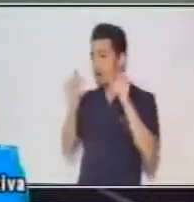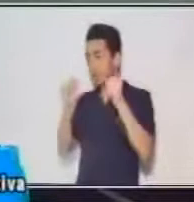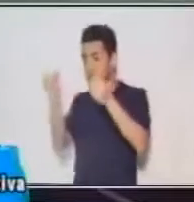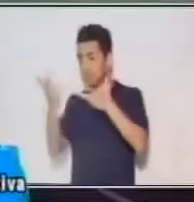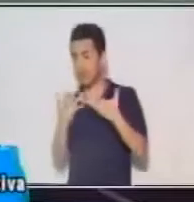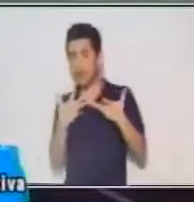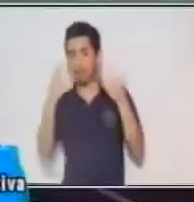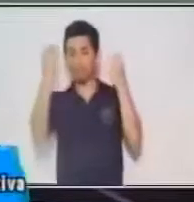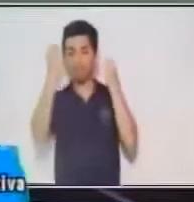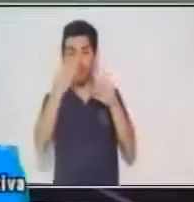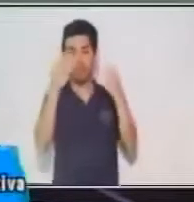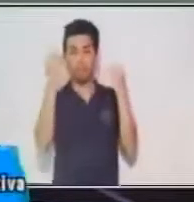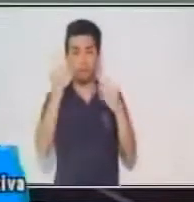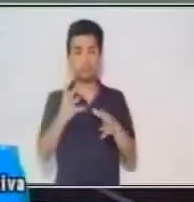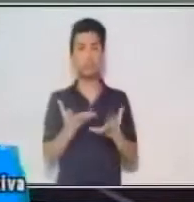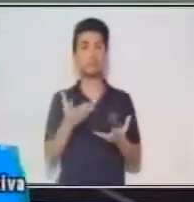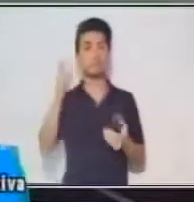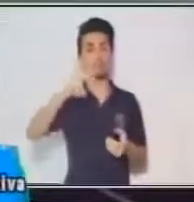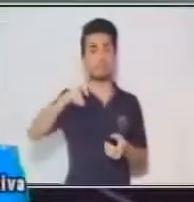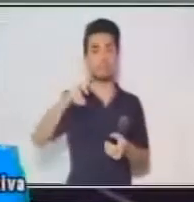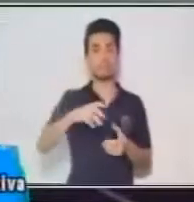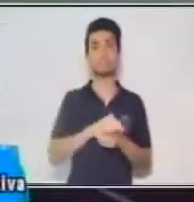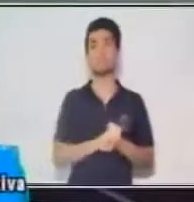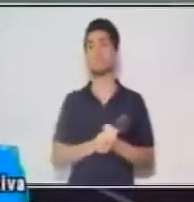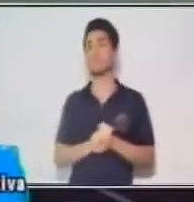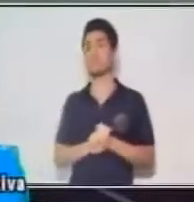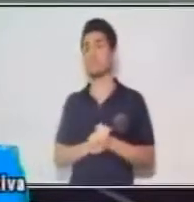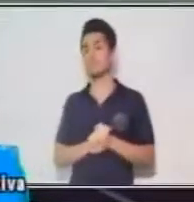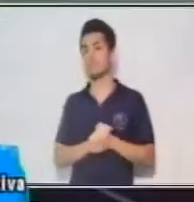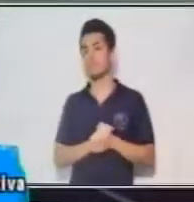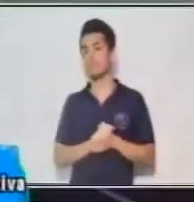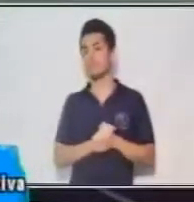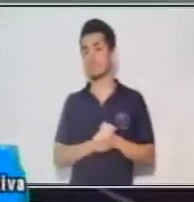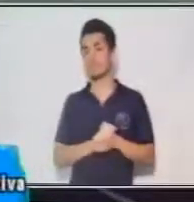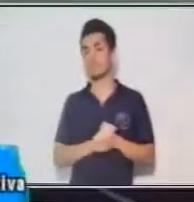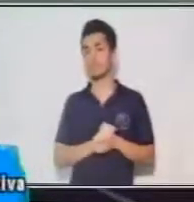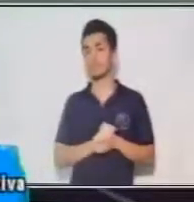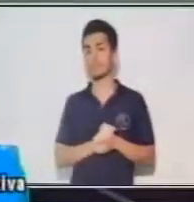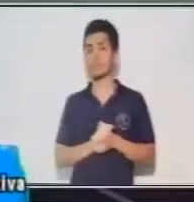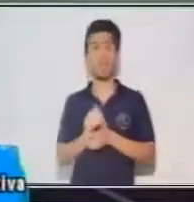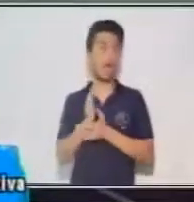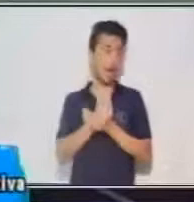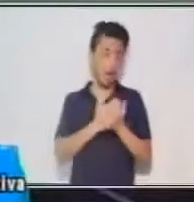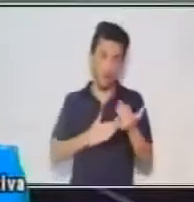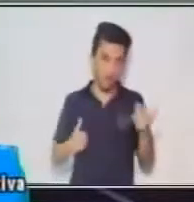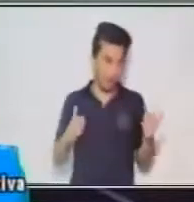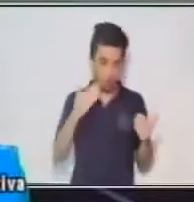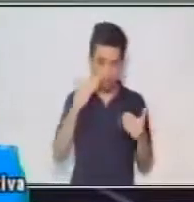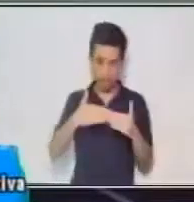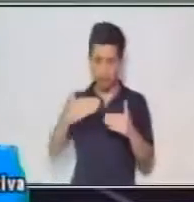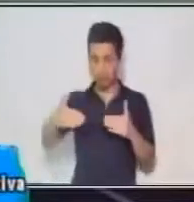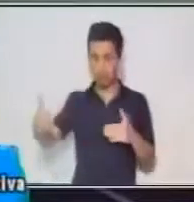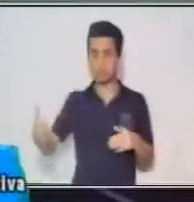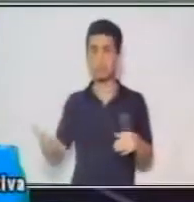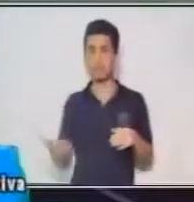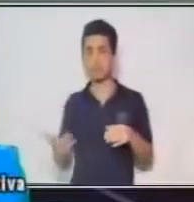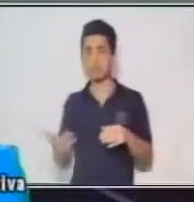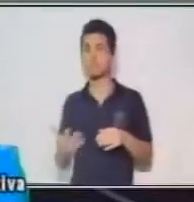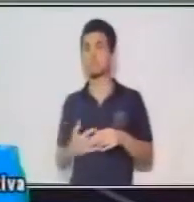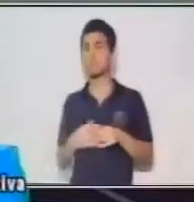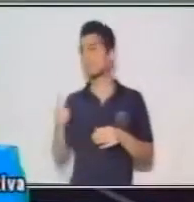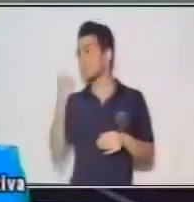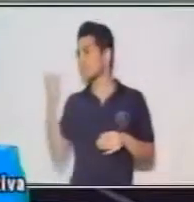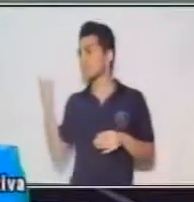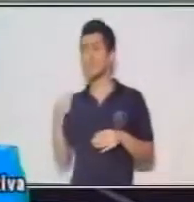la información necesaria. Y si en dado caso hay un avance médico, por medio de